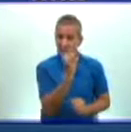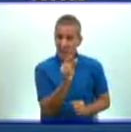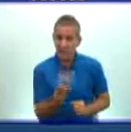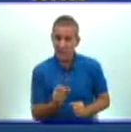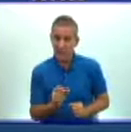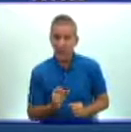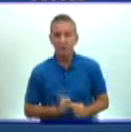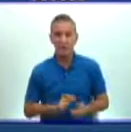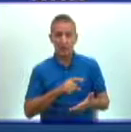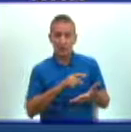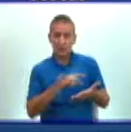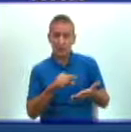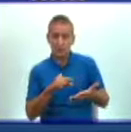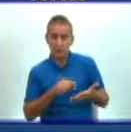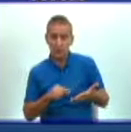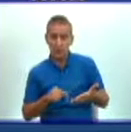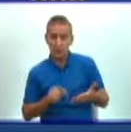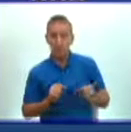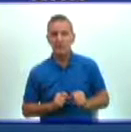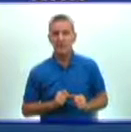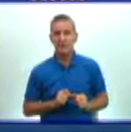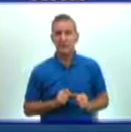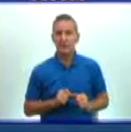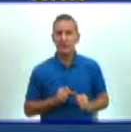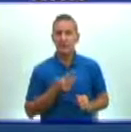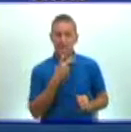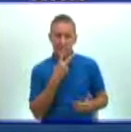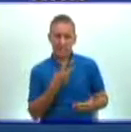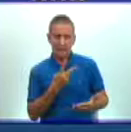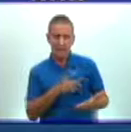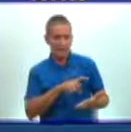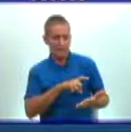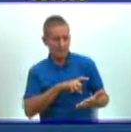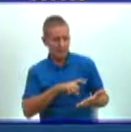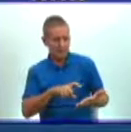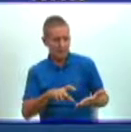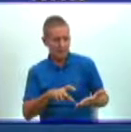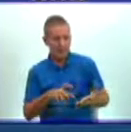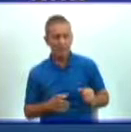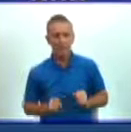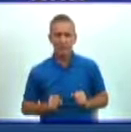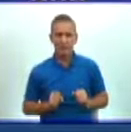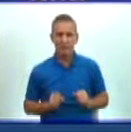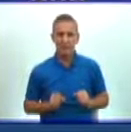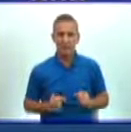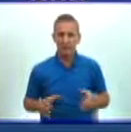y oraciones que conforman el párrafo, que conforman el